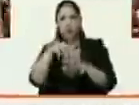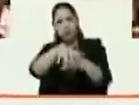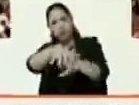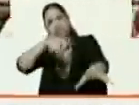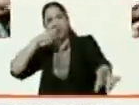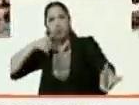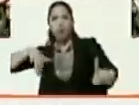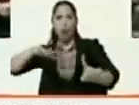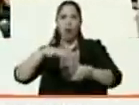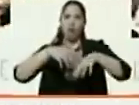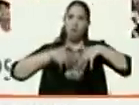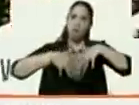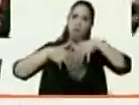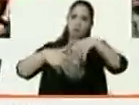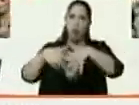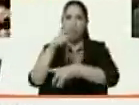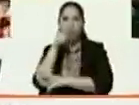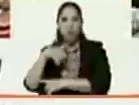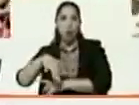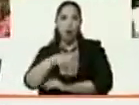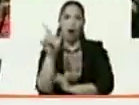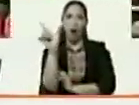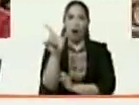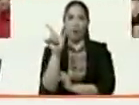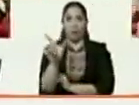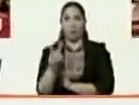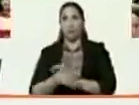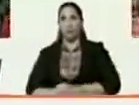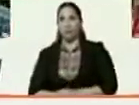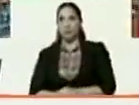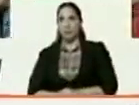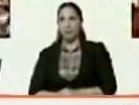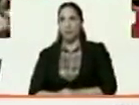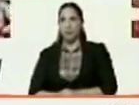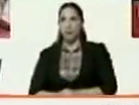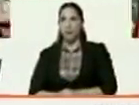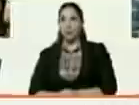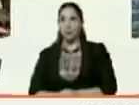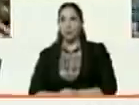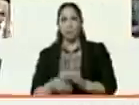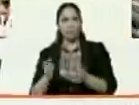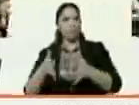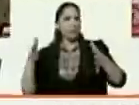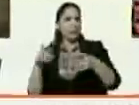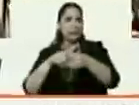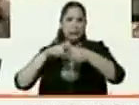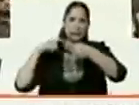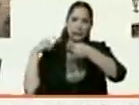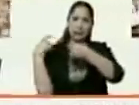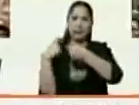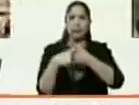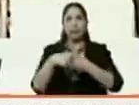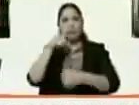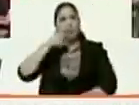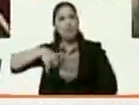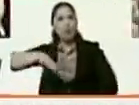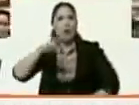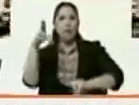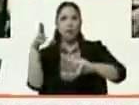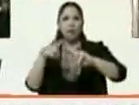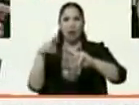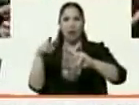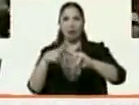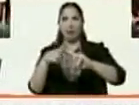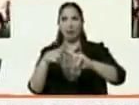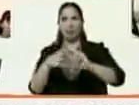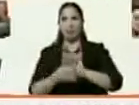de militancia, de dirigentes del Partido Socialista Unido de Venezuela, del gran polo patriótico del pueblo del Táchira.